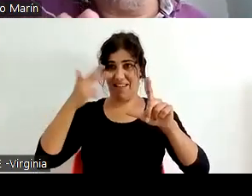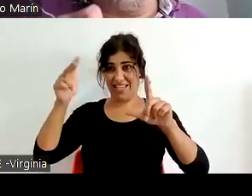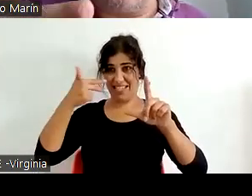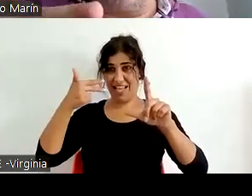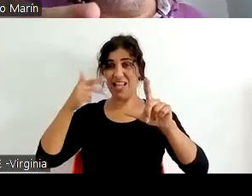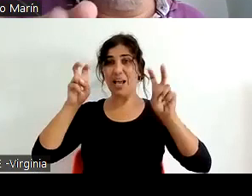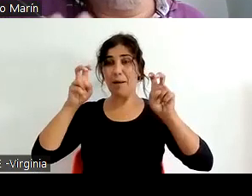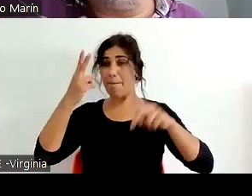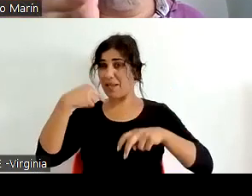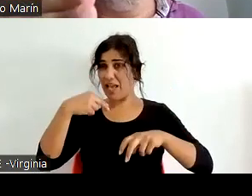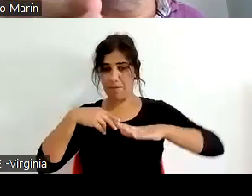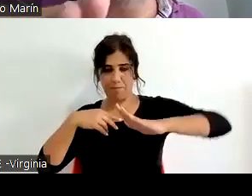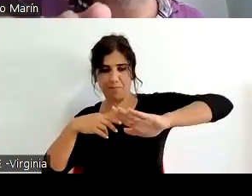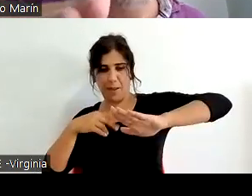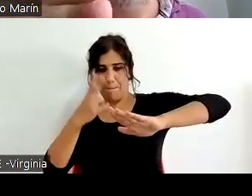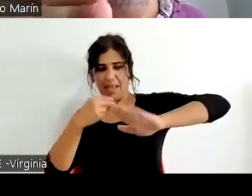del pie hacia adentro,